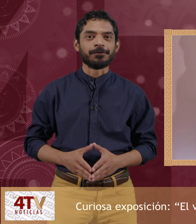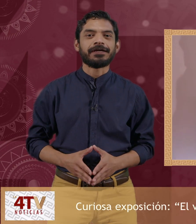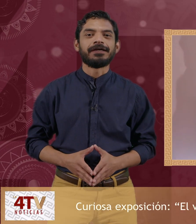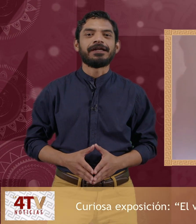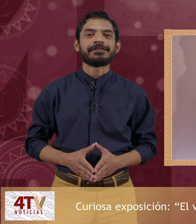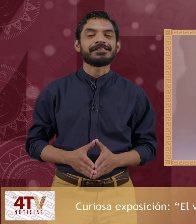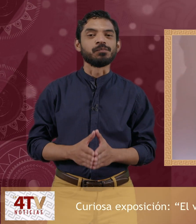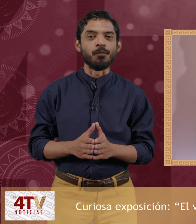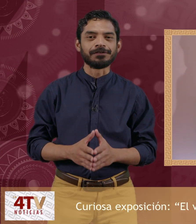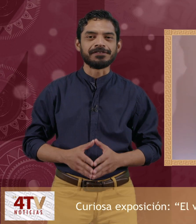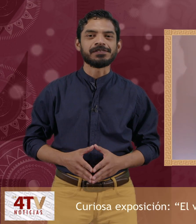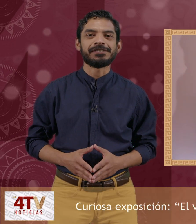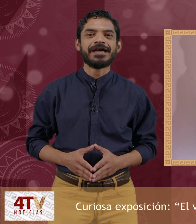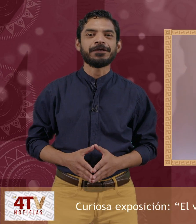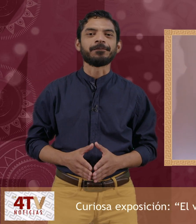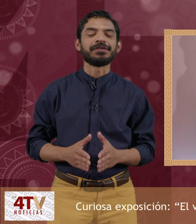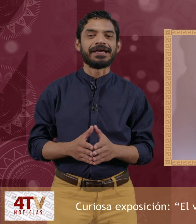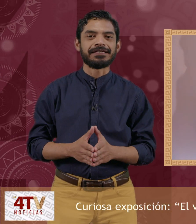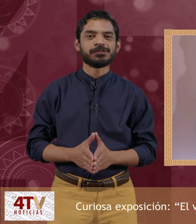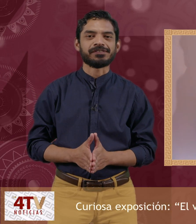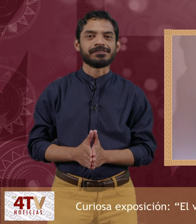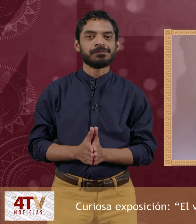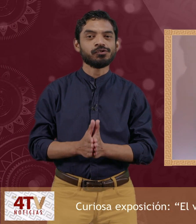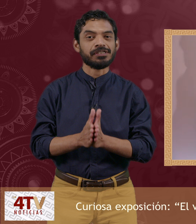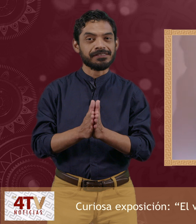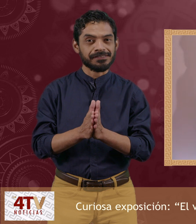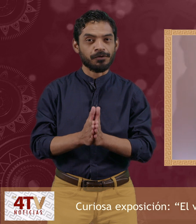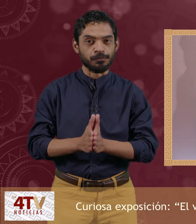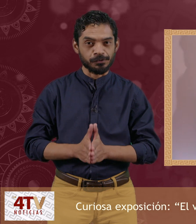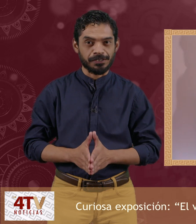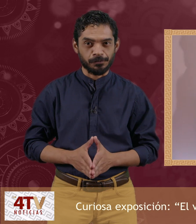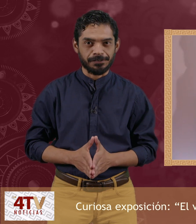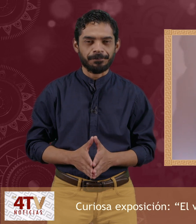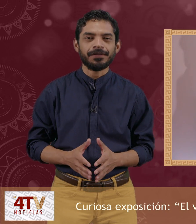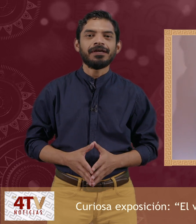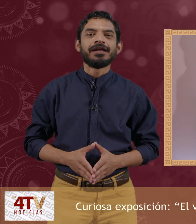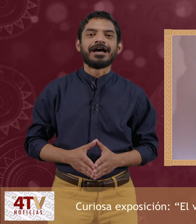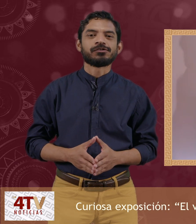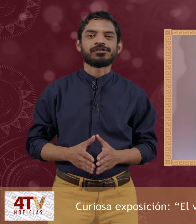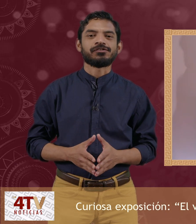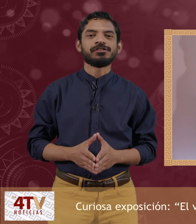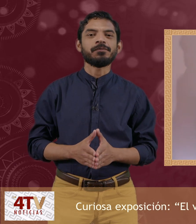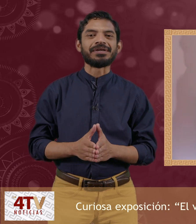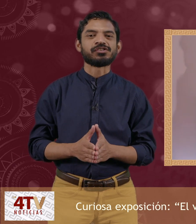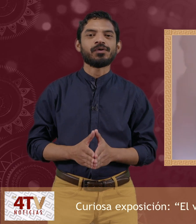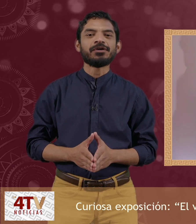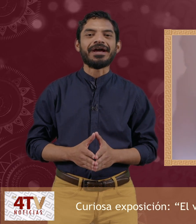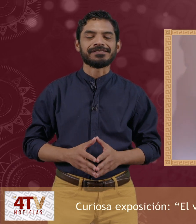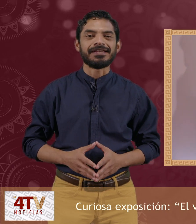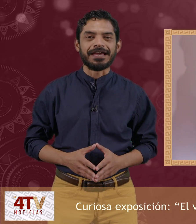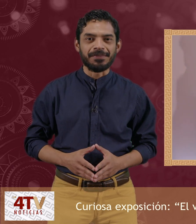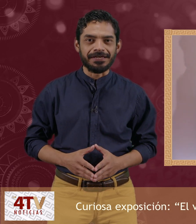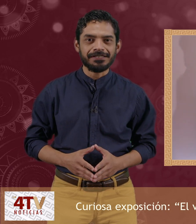cabe duda que el arte es multidisciplinario y aquí les presentamos esta curiosa nota. La Asociación